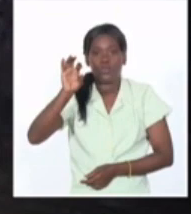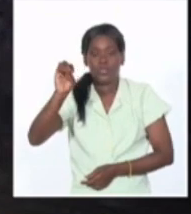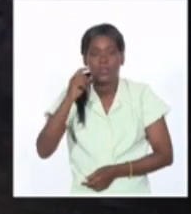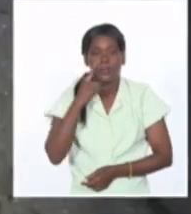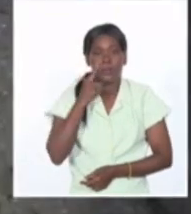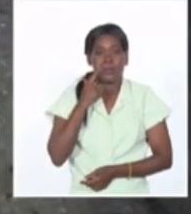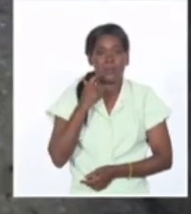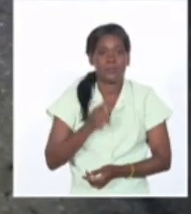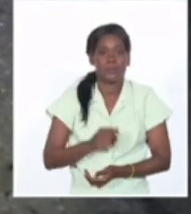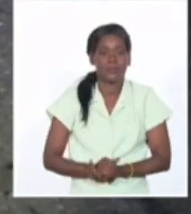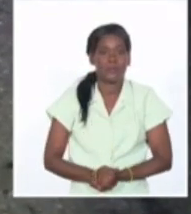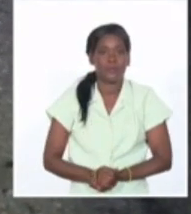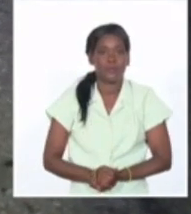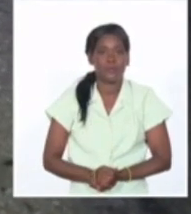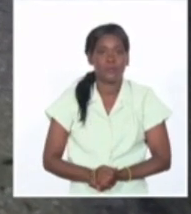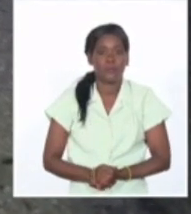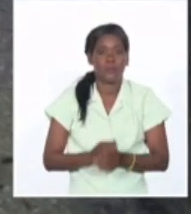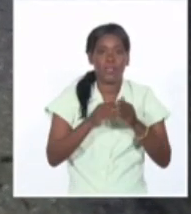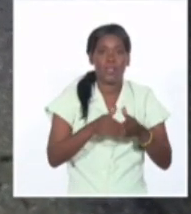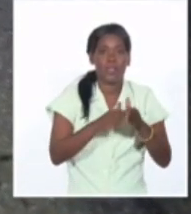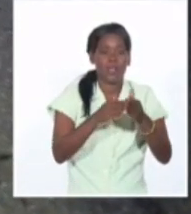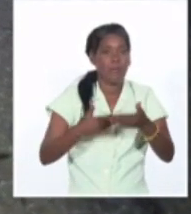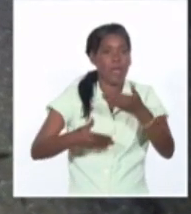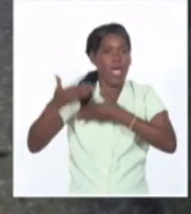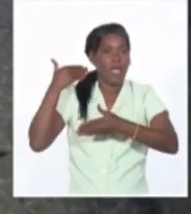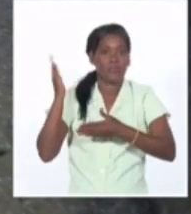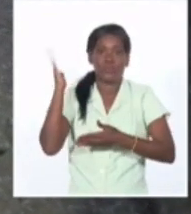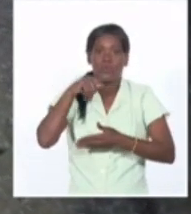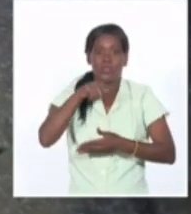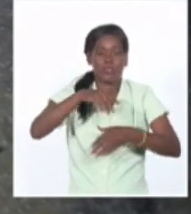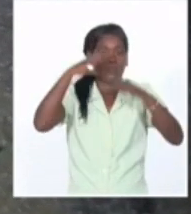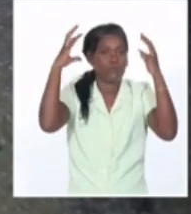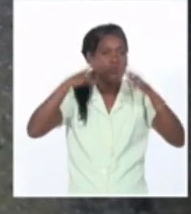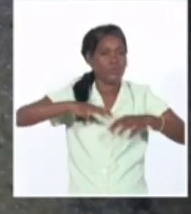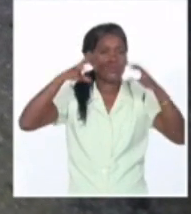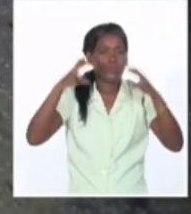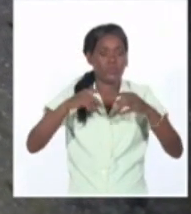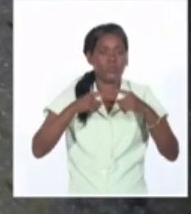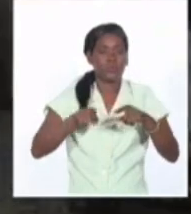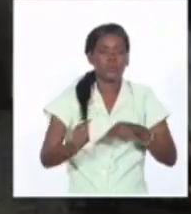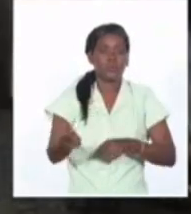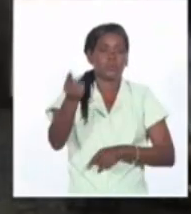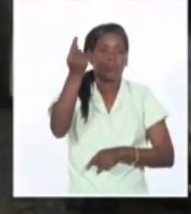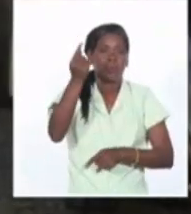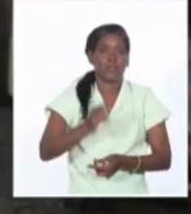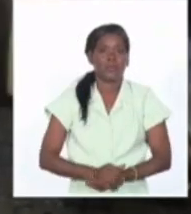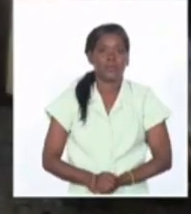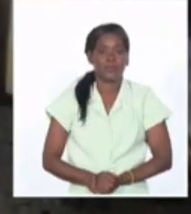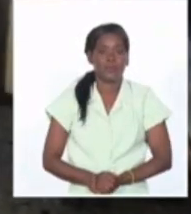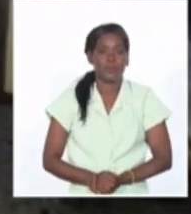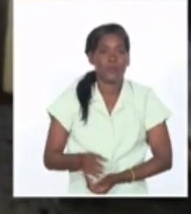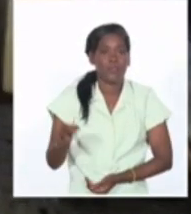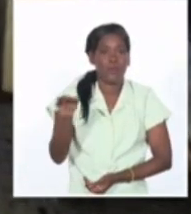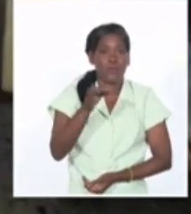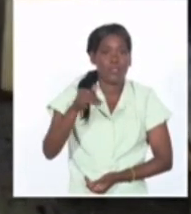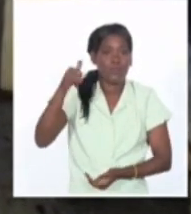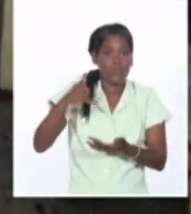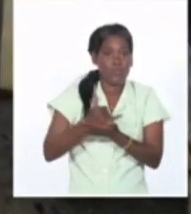no registradas en Granma antes, aseguran los especialistas de meteorología. En el municipio de Jiguaní, precisamente, las